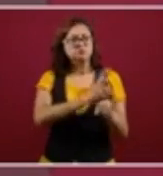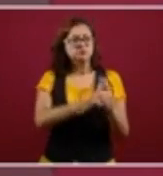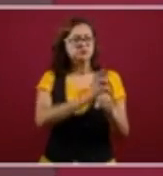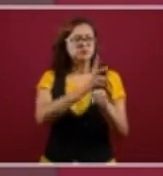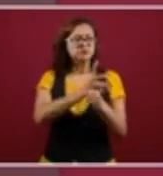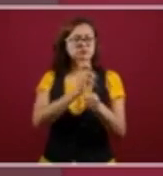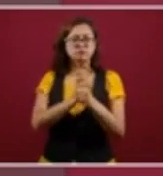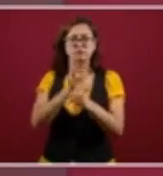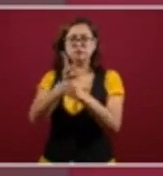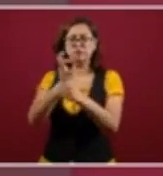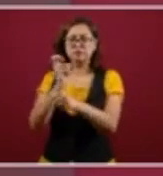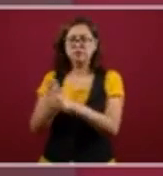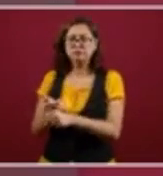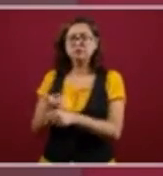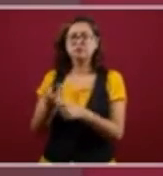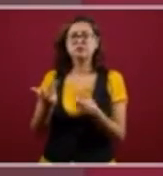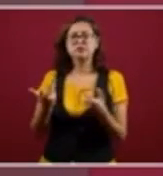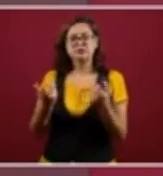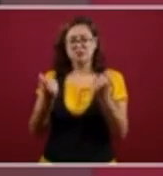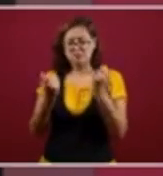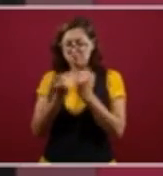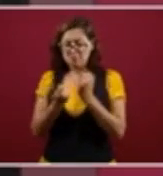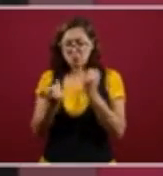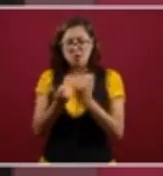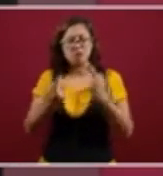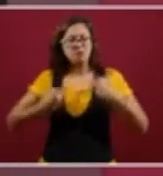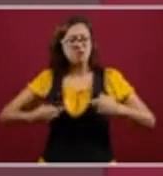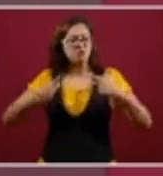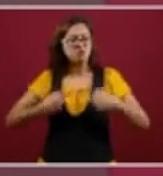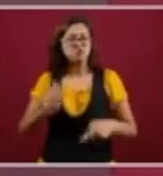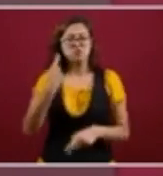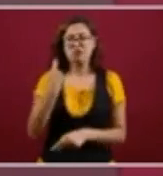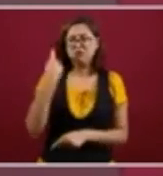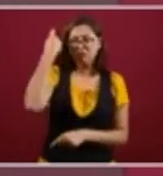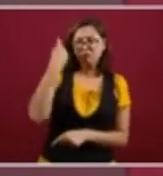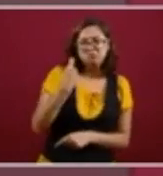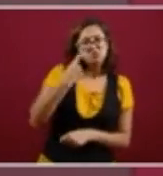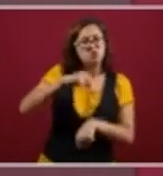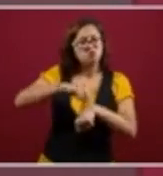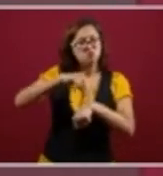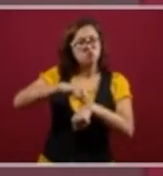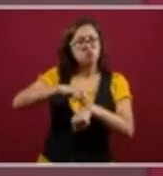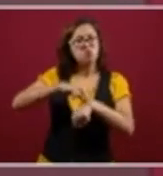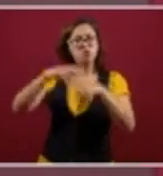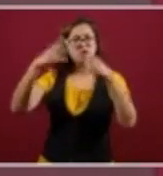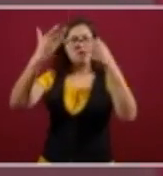pensando en convocar a jubilados, a pensionados, enfermeras y médicos,